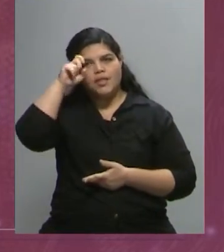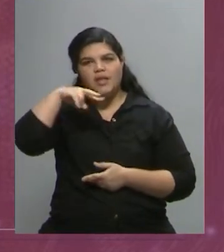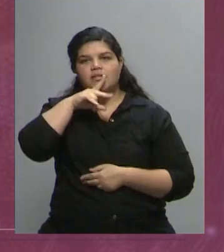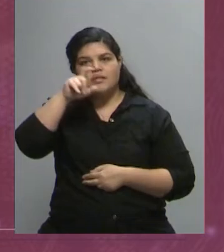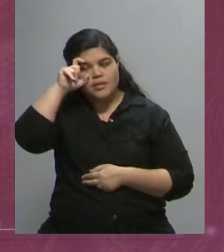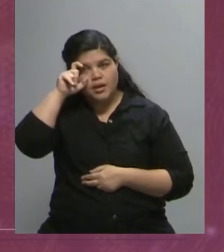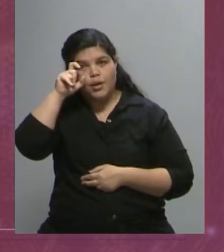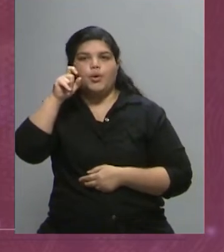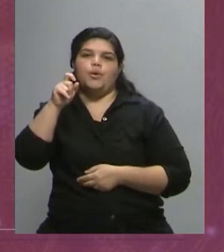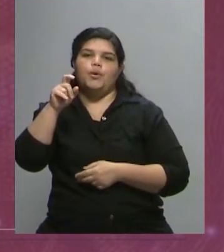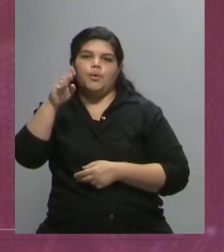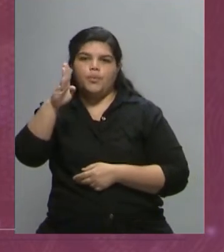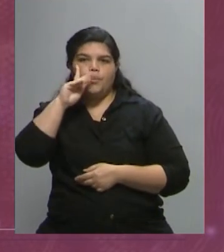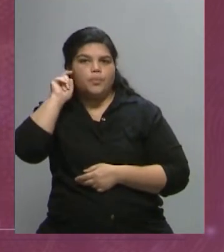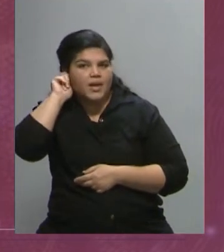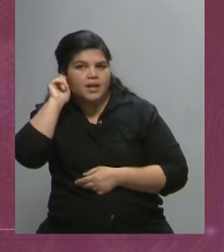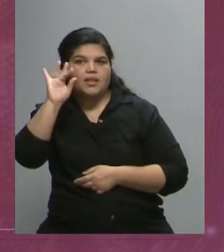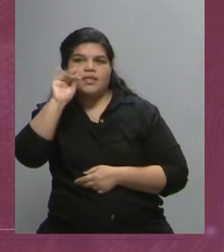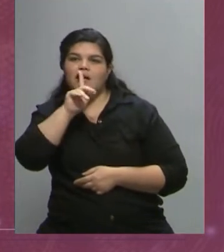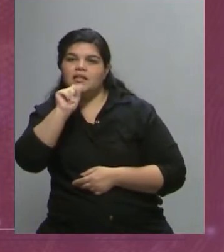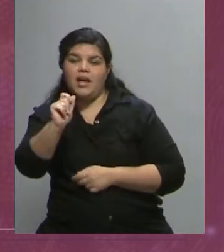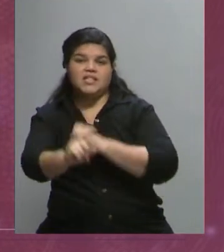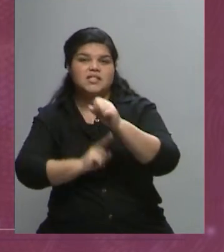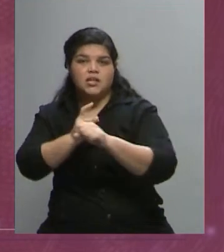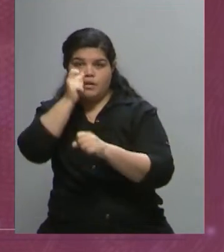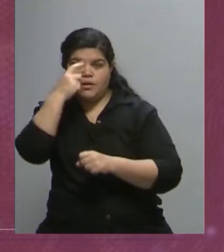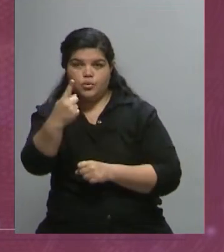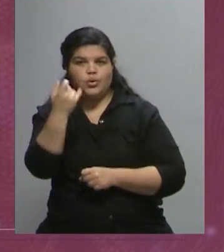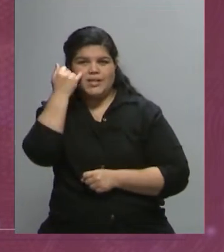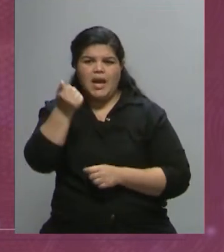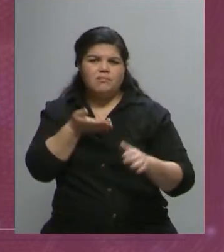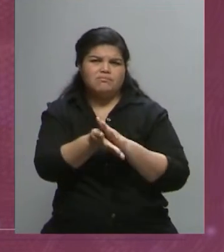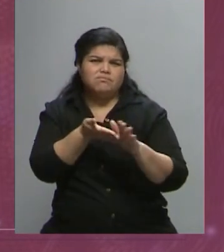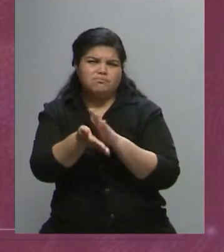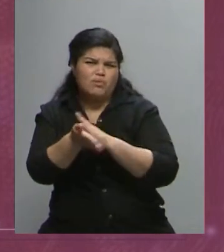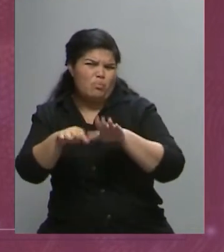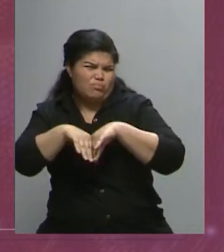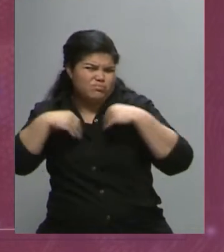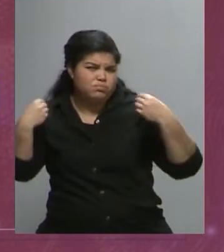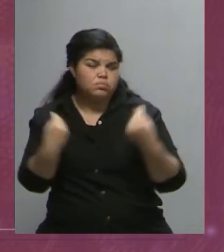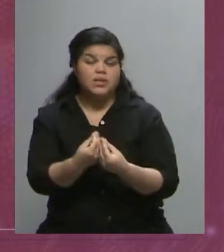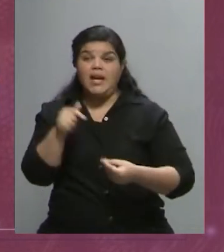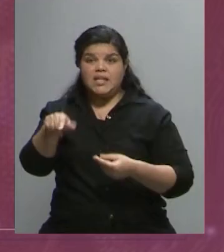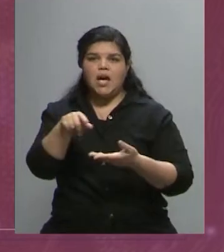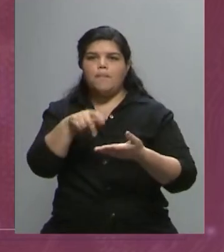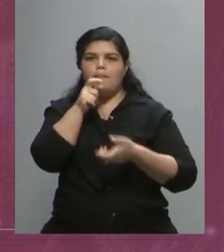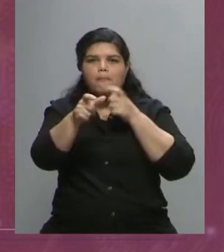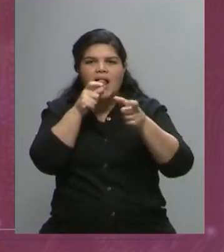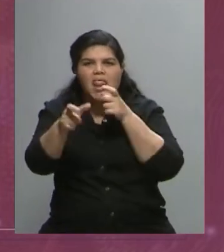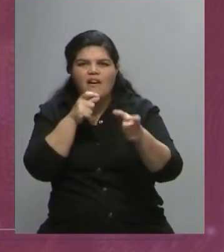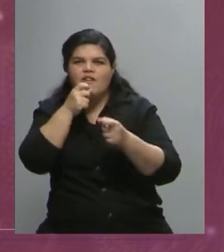Ciencia que Ladra, del siglo XXI, ya va por su 8ª edición, es un libro escrito en el lenguaje llano, para